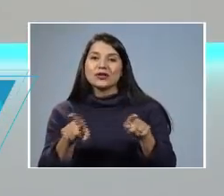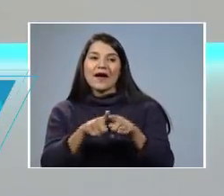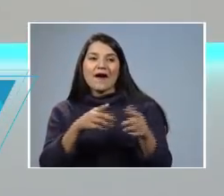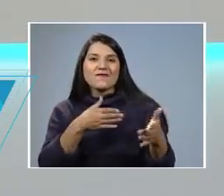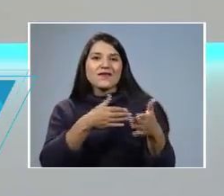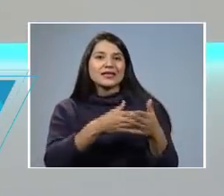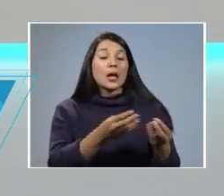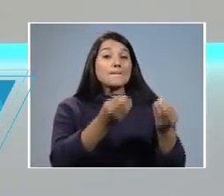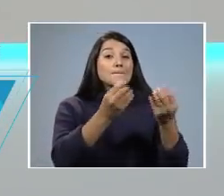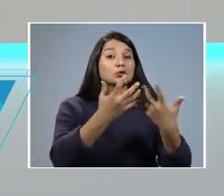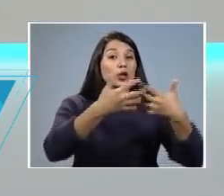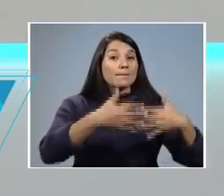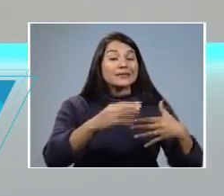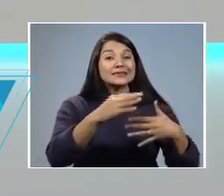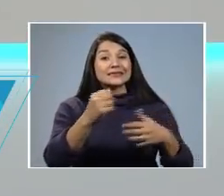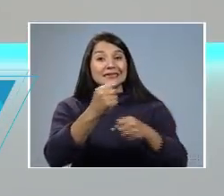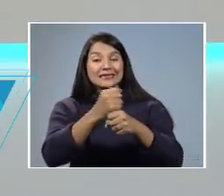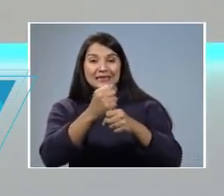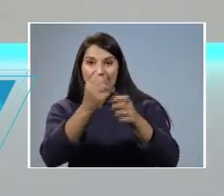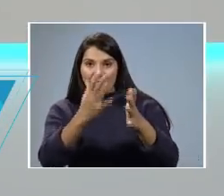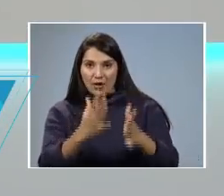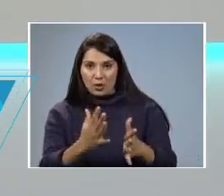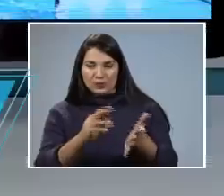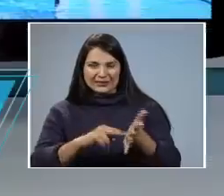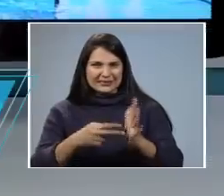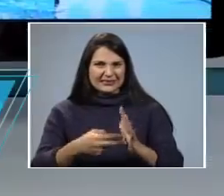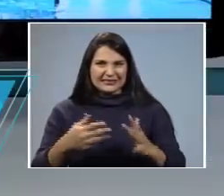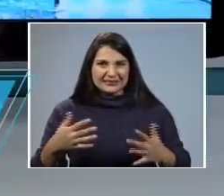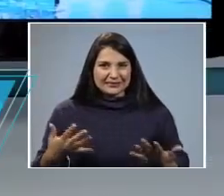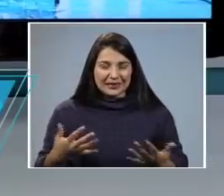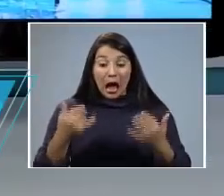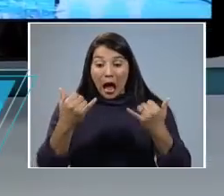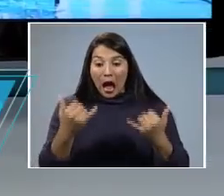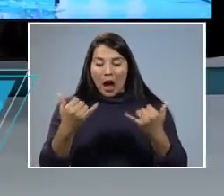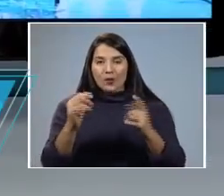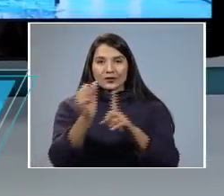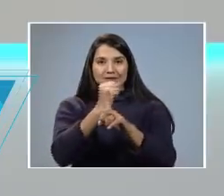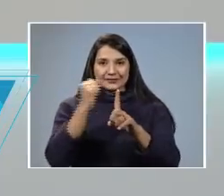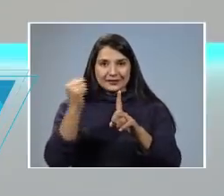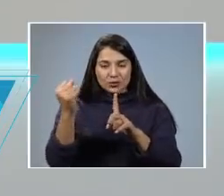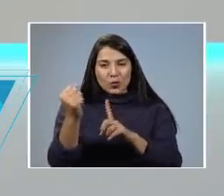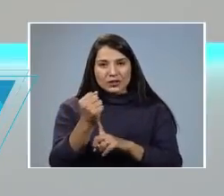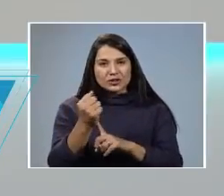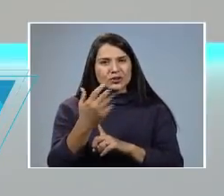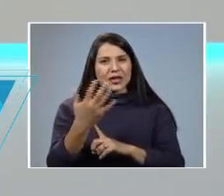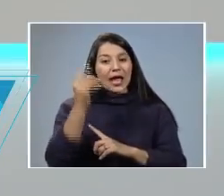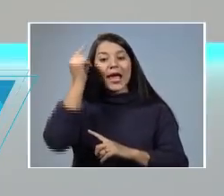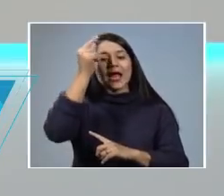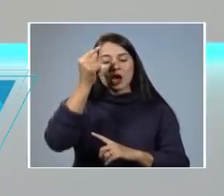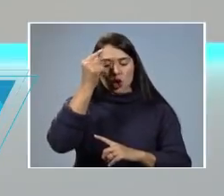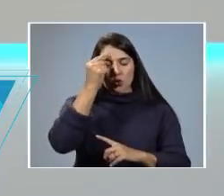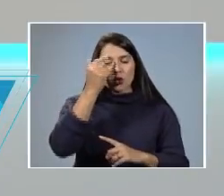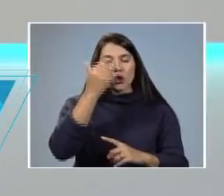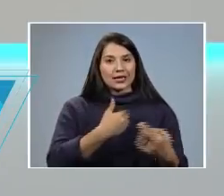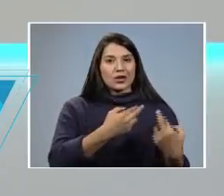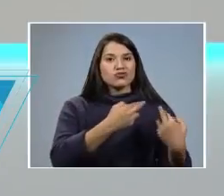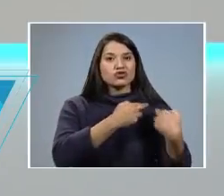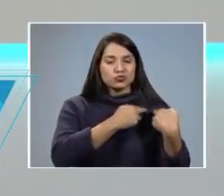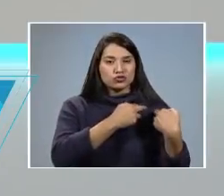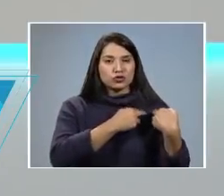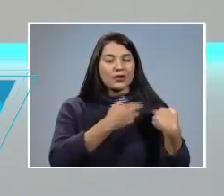de empresas y de trabajadores. Es decir, estamos en una situación en la cual el gobierno tiene la obligación de que el